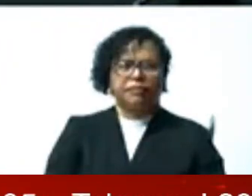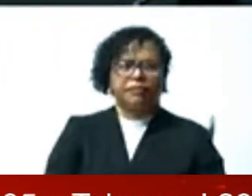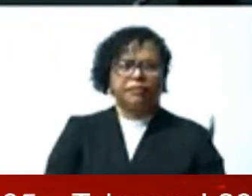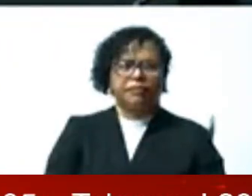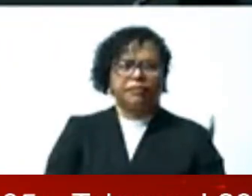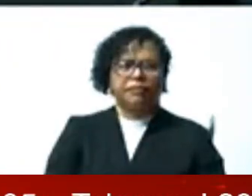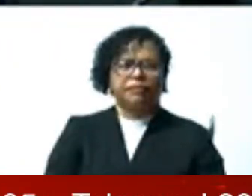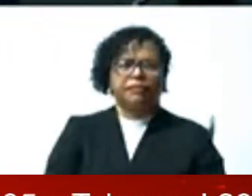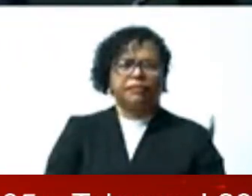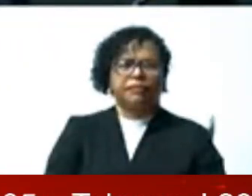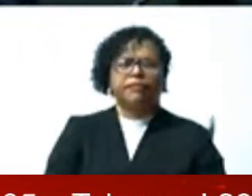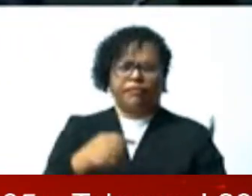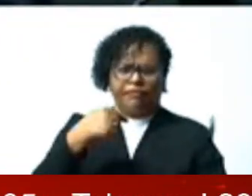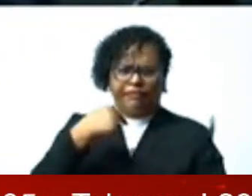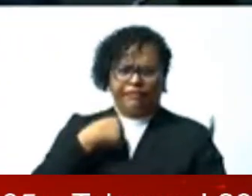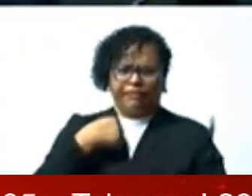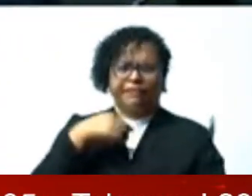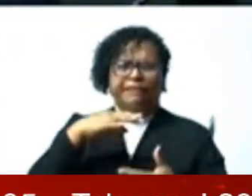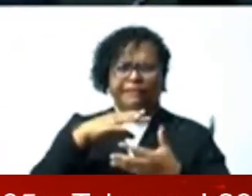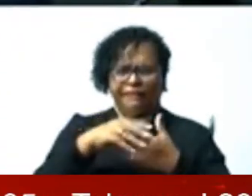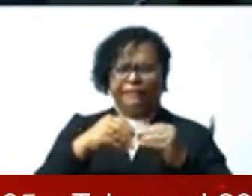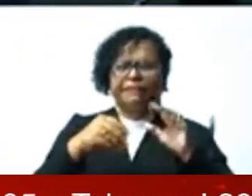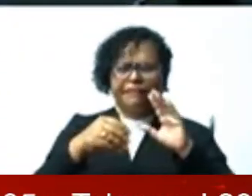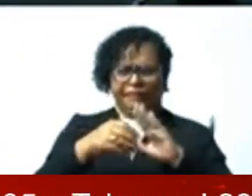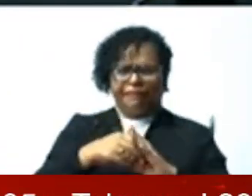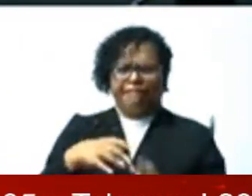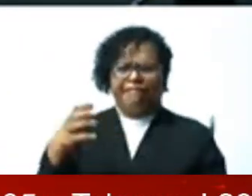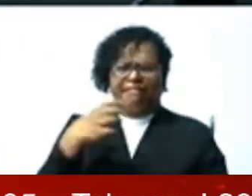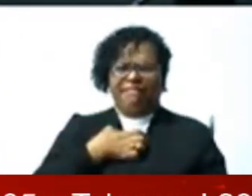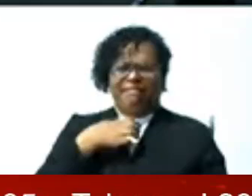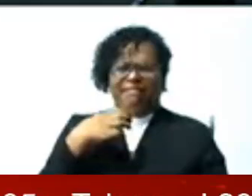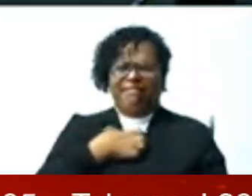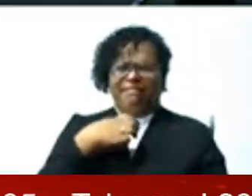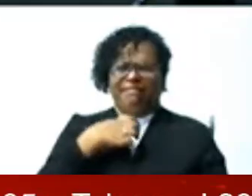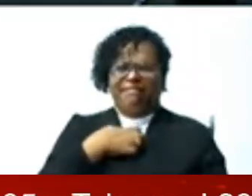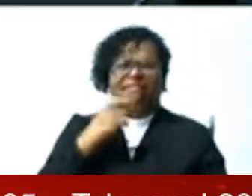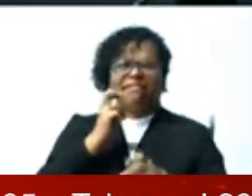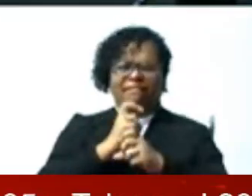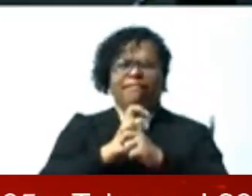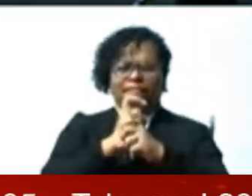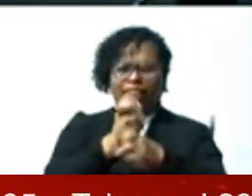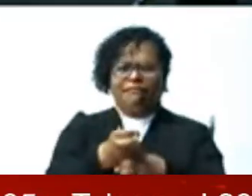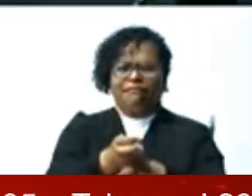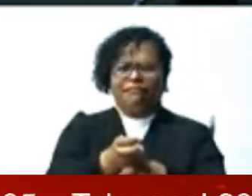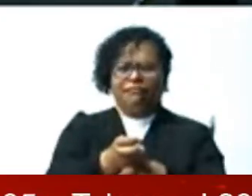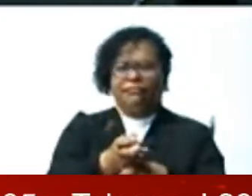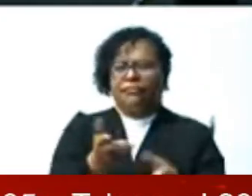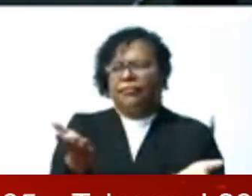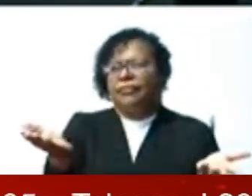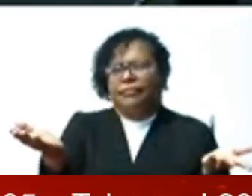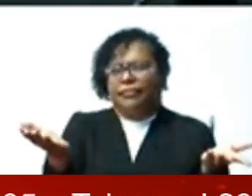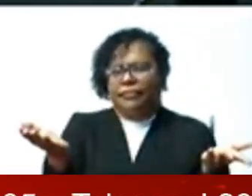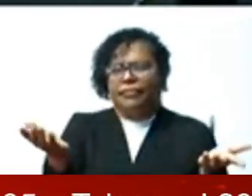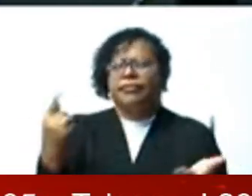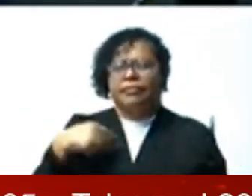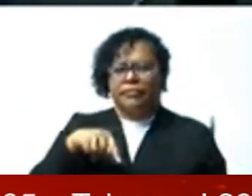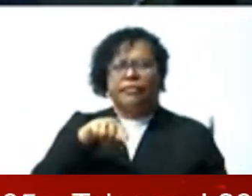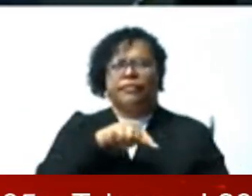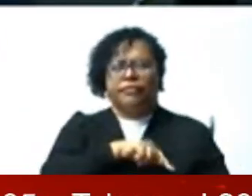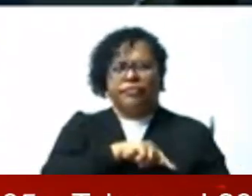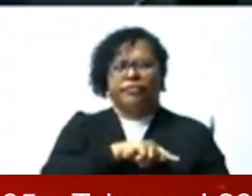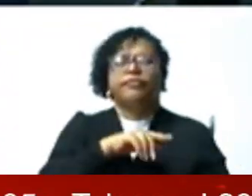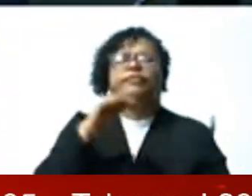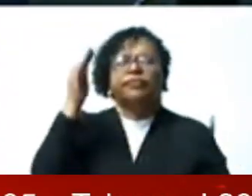luce. Porque nosotros estamos claros y precisos de